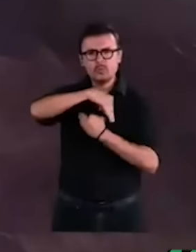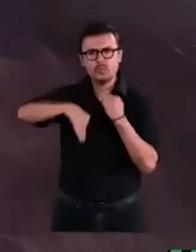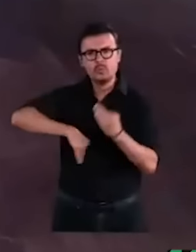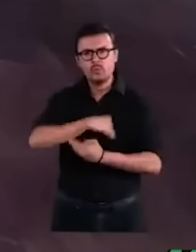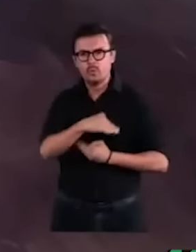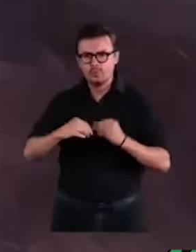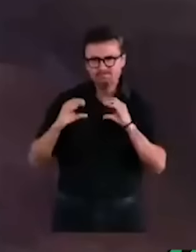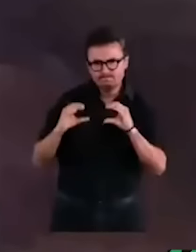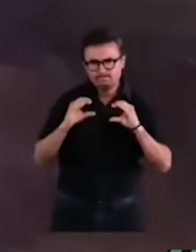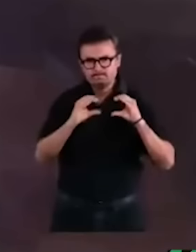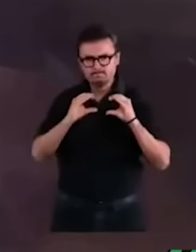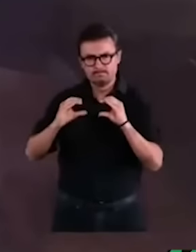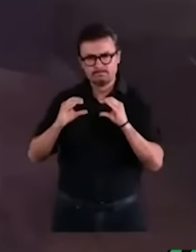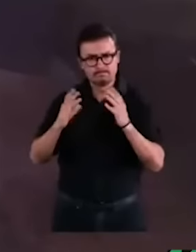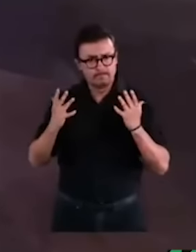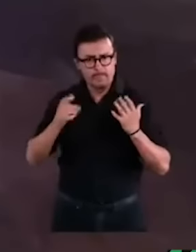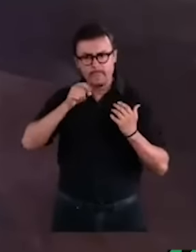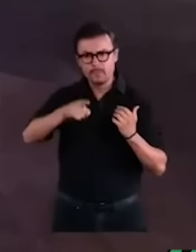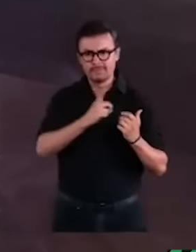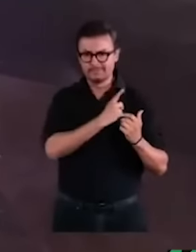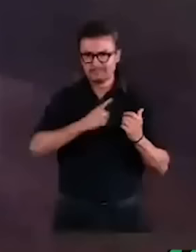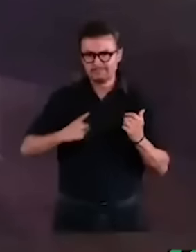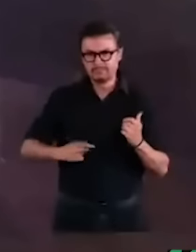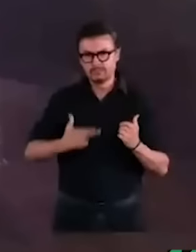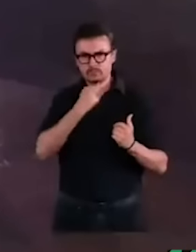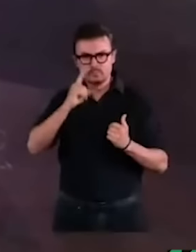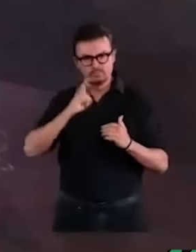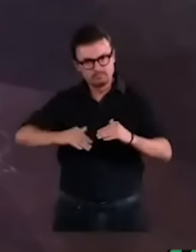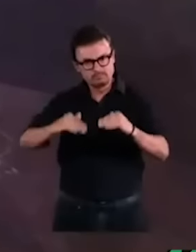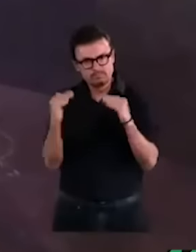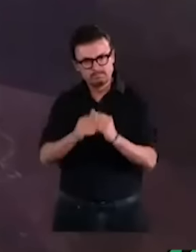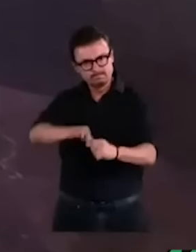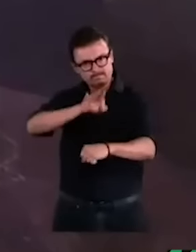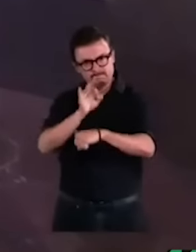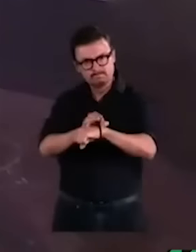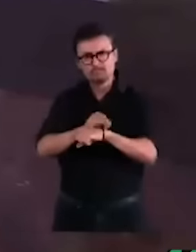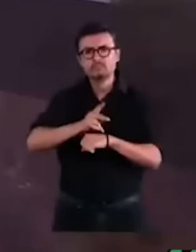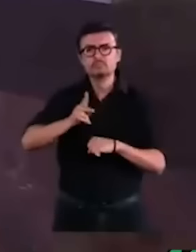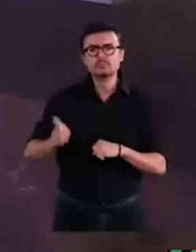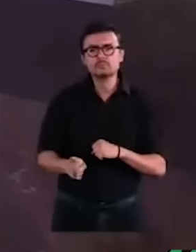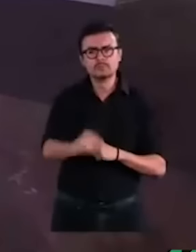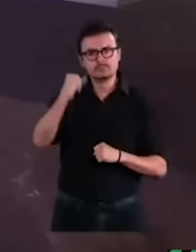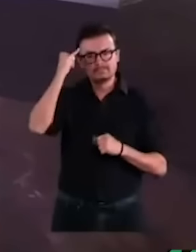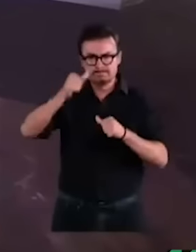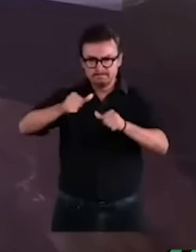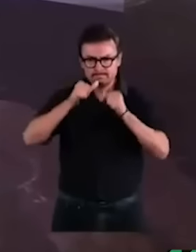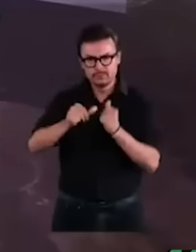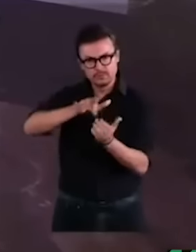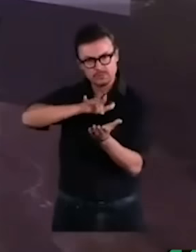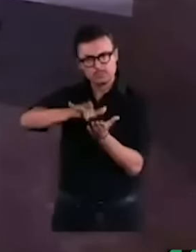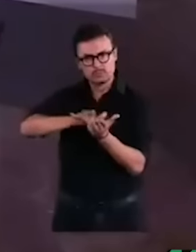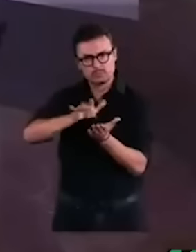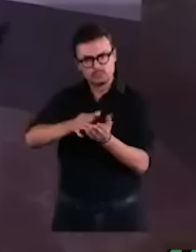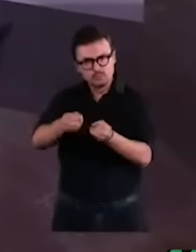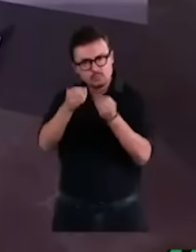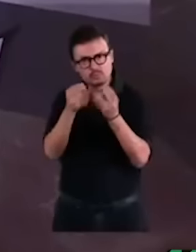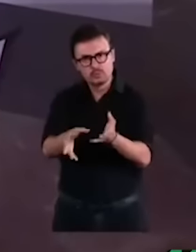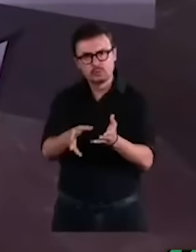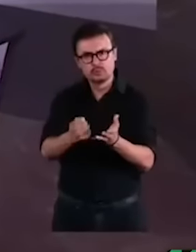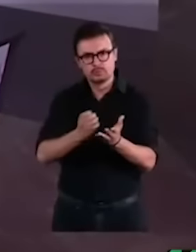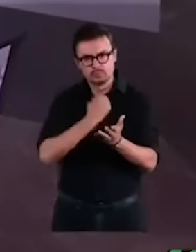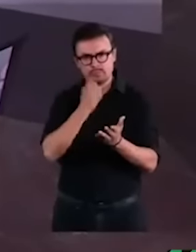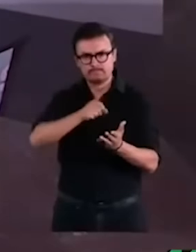y con una lucha permanente por la igualdad de género, una igualdad con nuestros pueblos originarios que les incluya desde el sistema educativo hasta todos